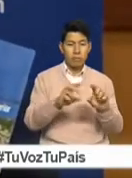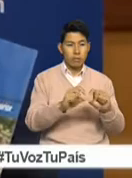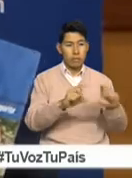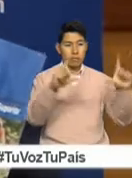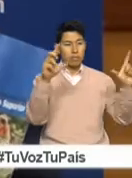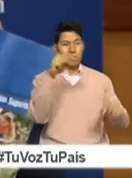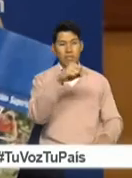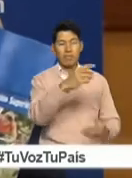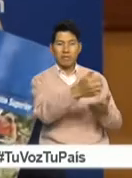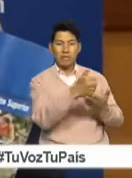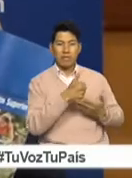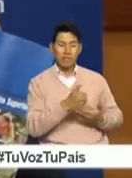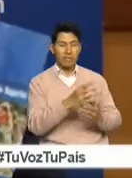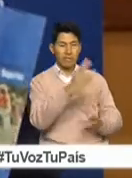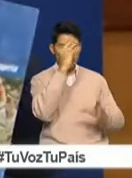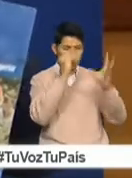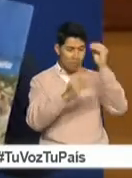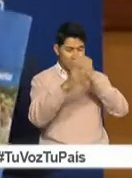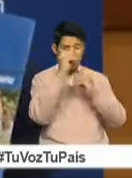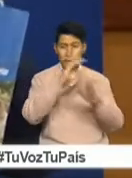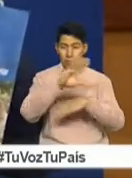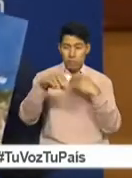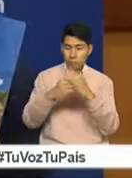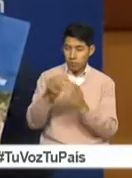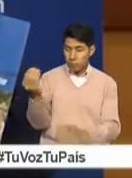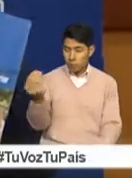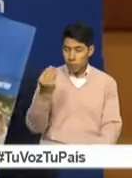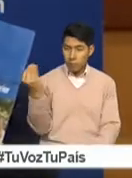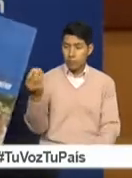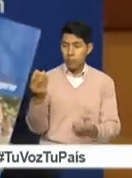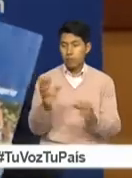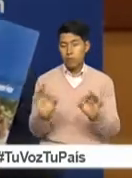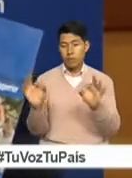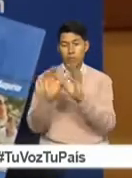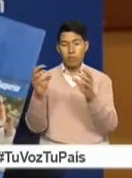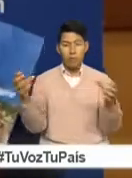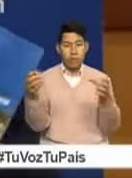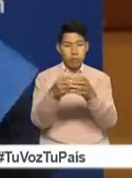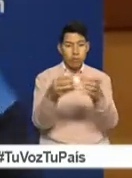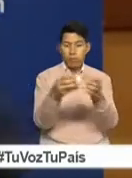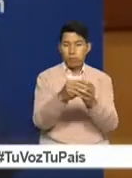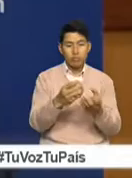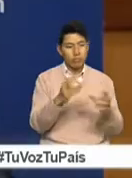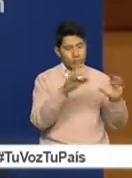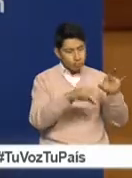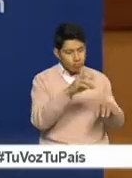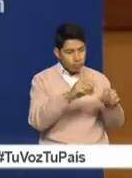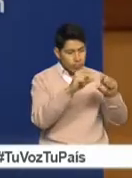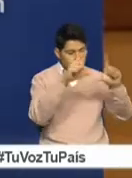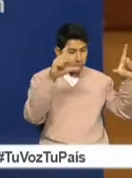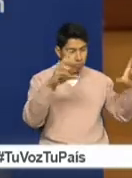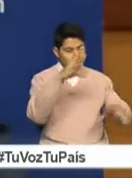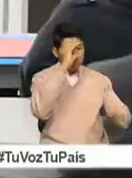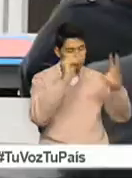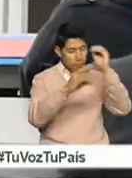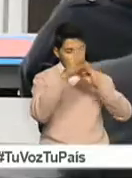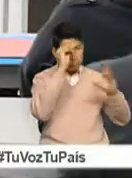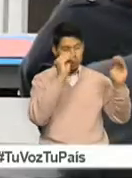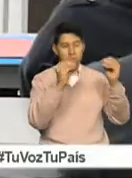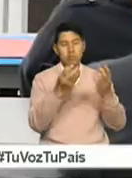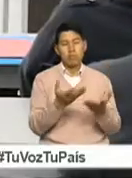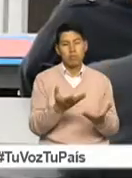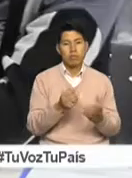todos los jóvenes van a poder integrar el para no poder conocer informarse en detalle del conjunto de esta oferta